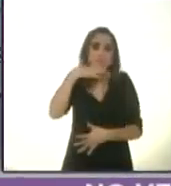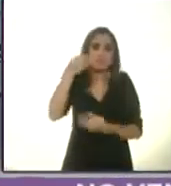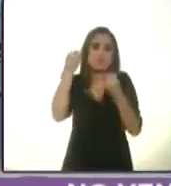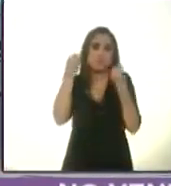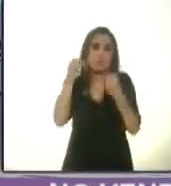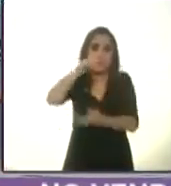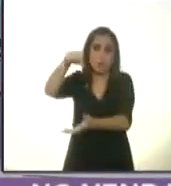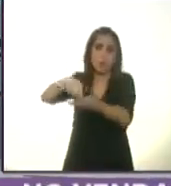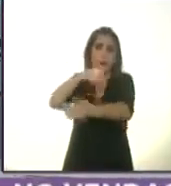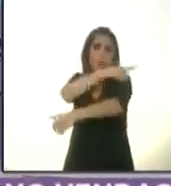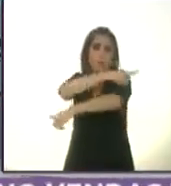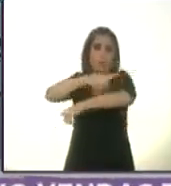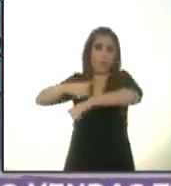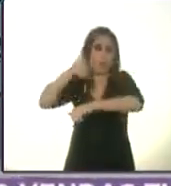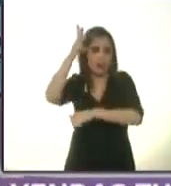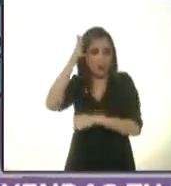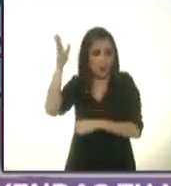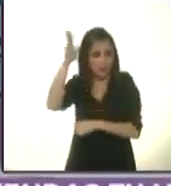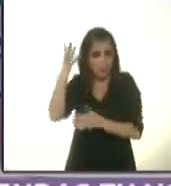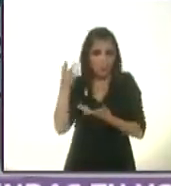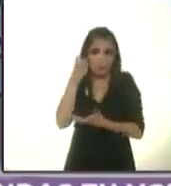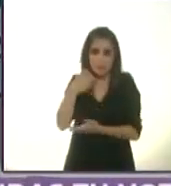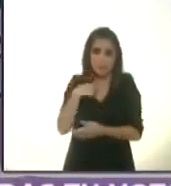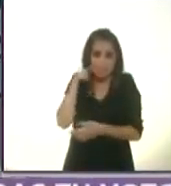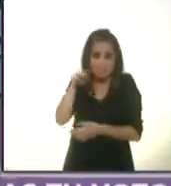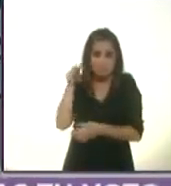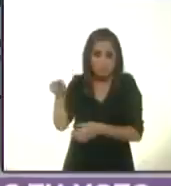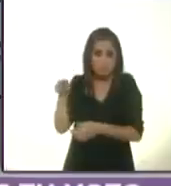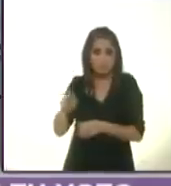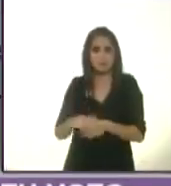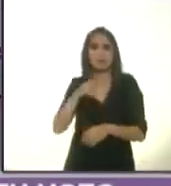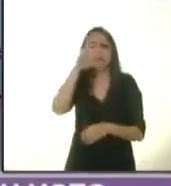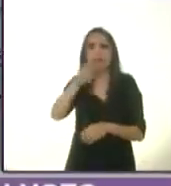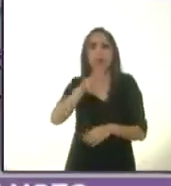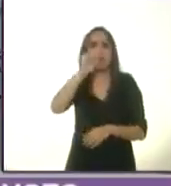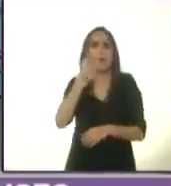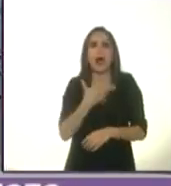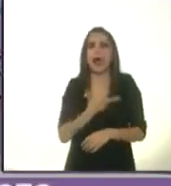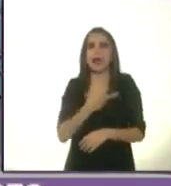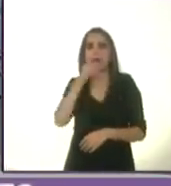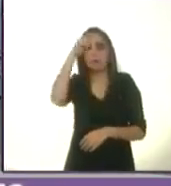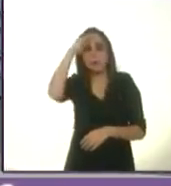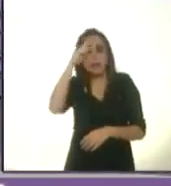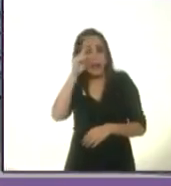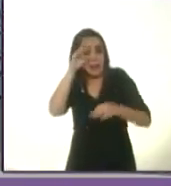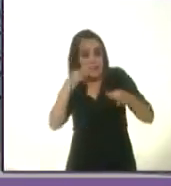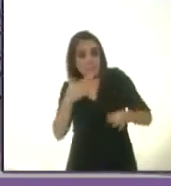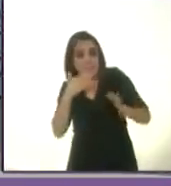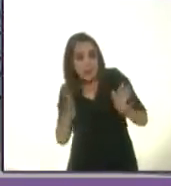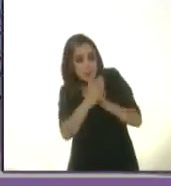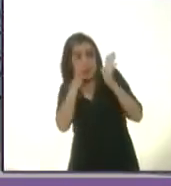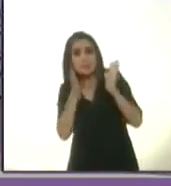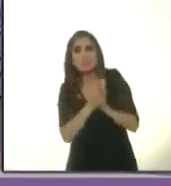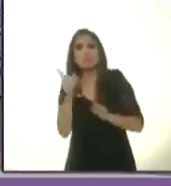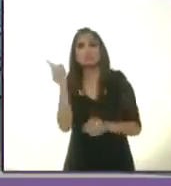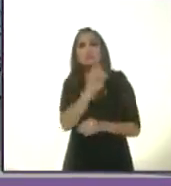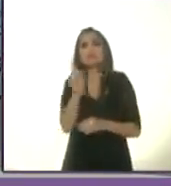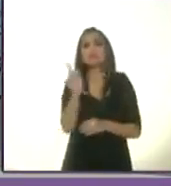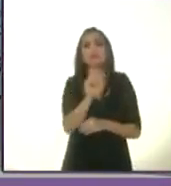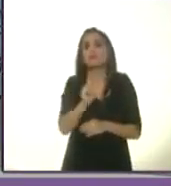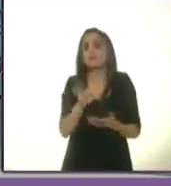pues así lo maneja no hay una verdadera participación cooptan a los presidentes o